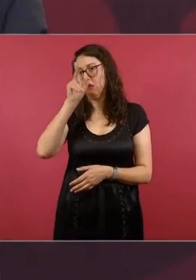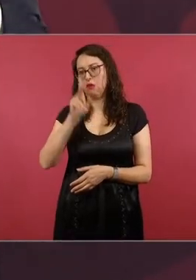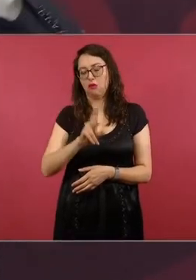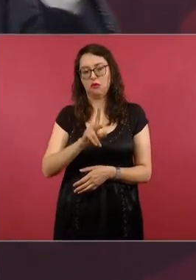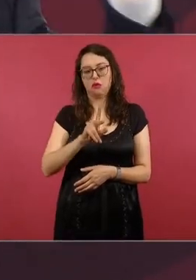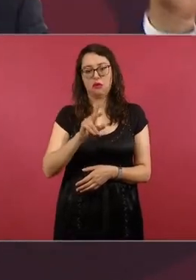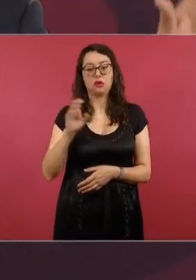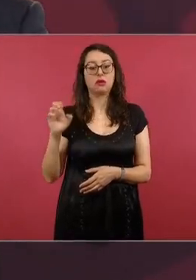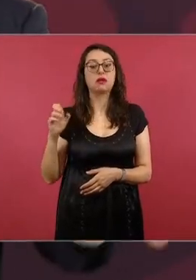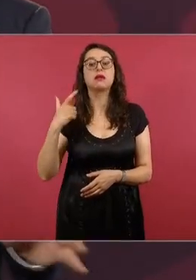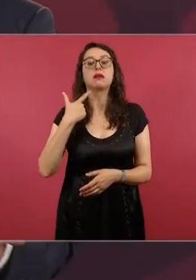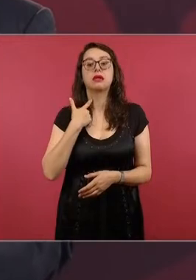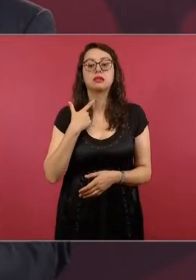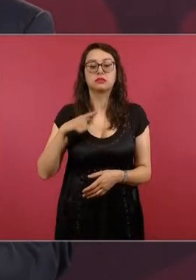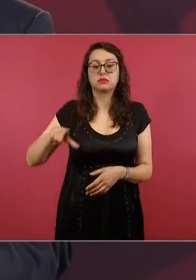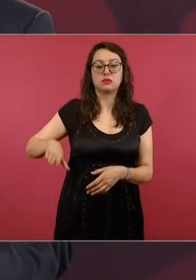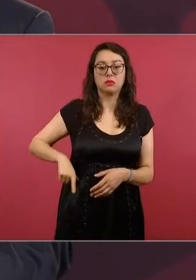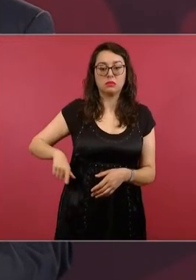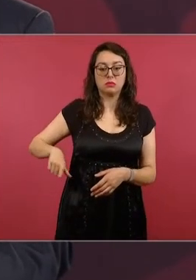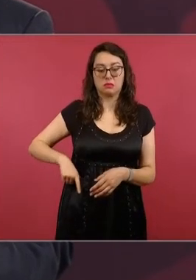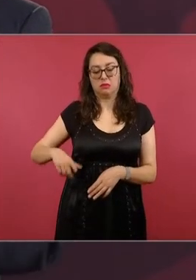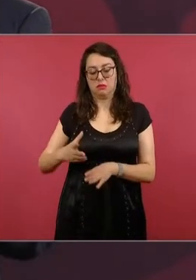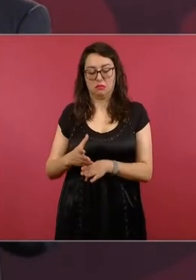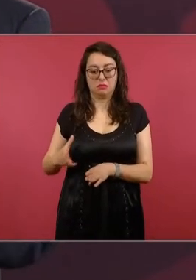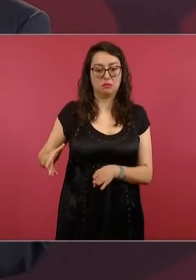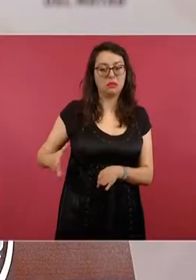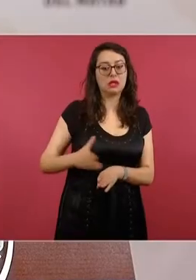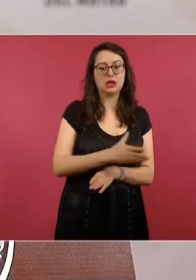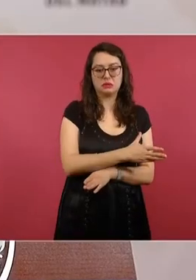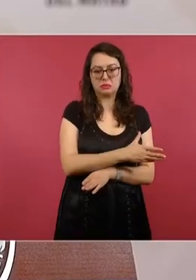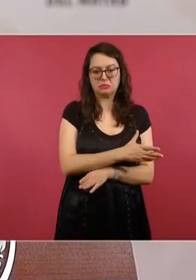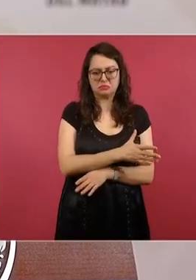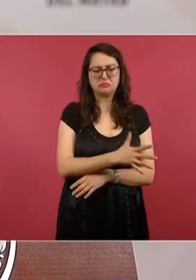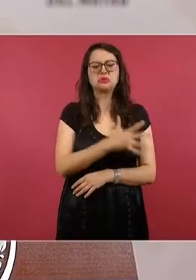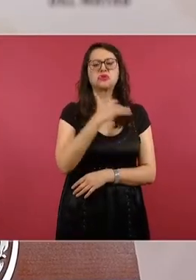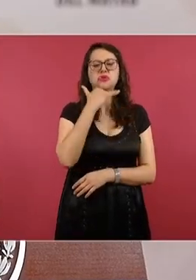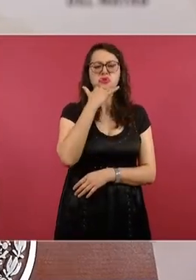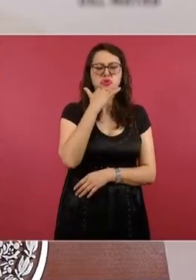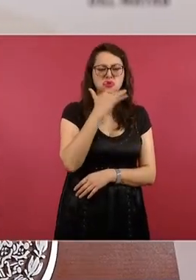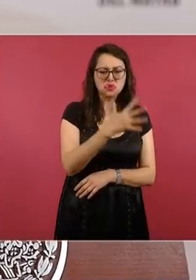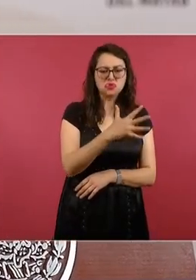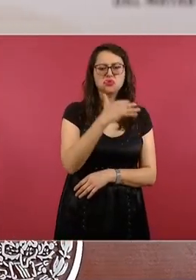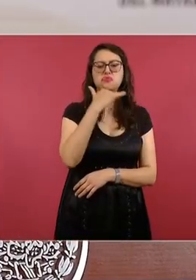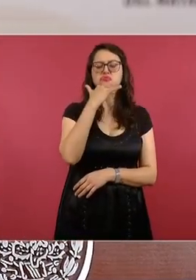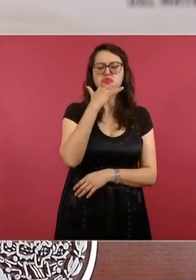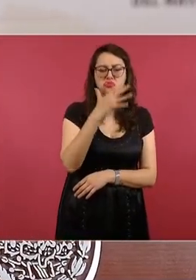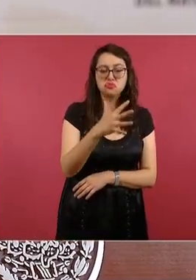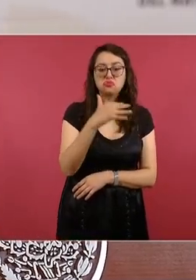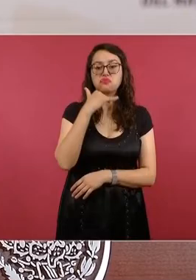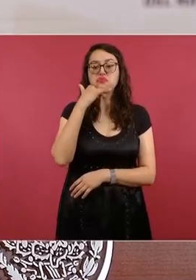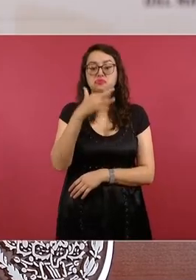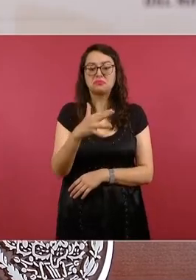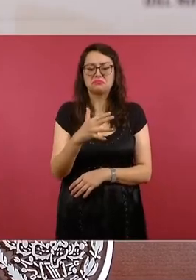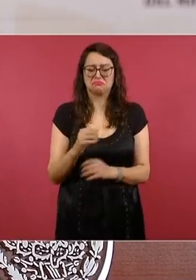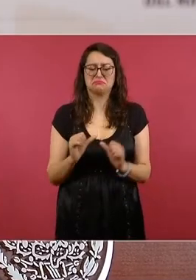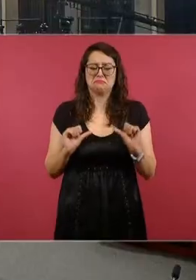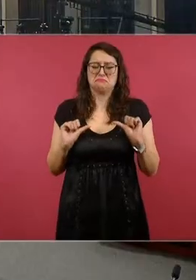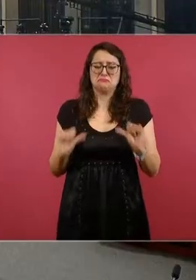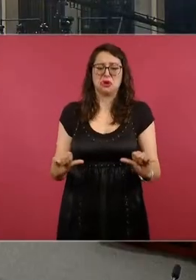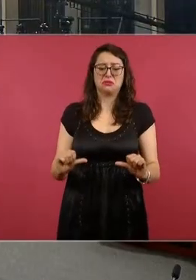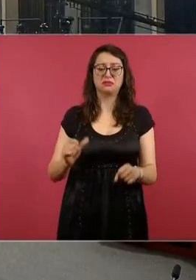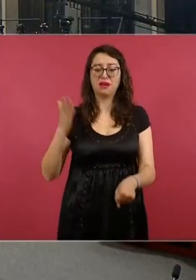en el antiguo régimen. No solo era corrupción, sino impunidad.